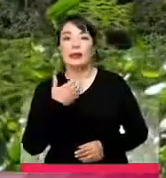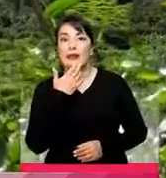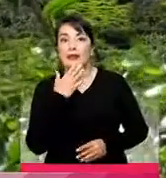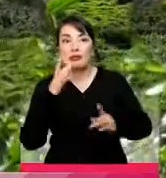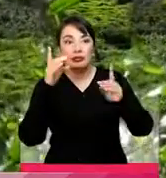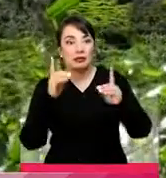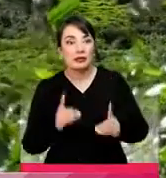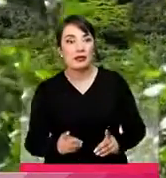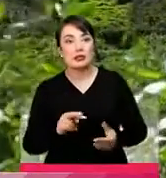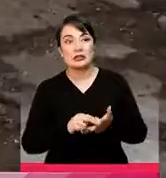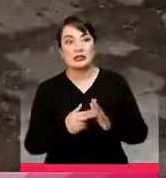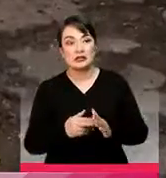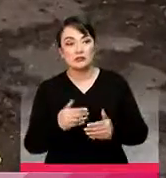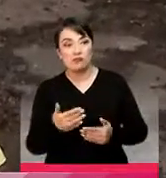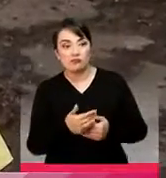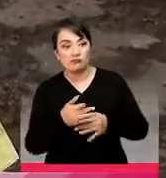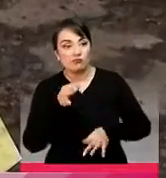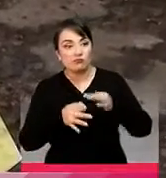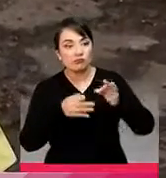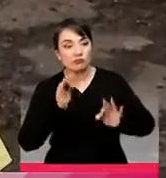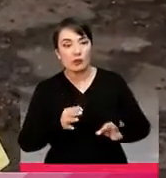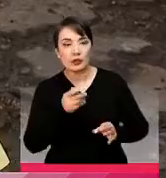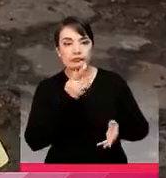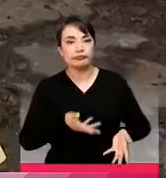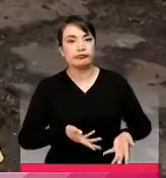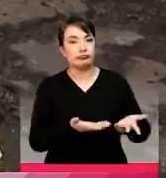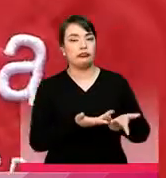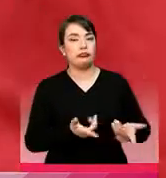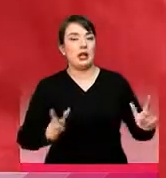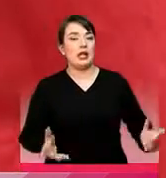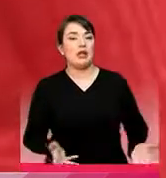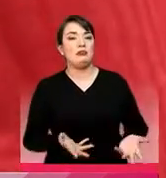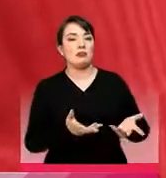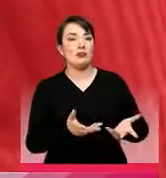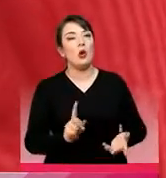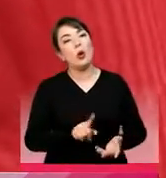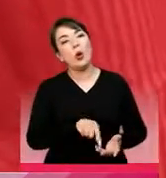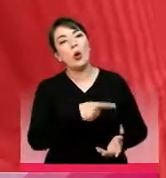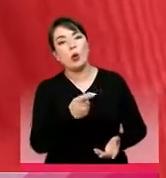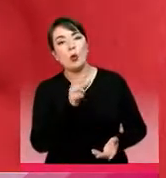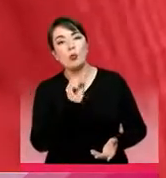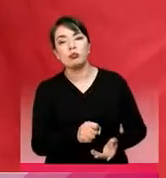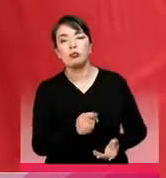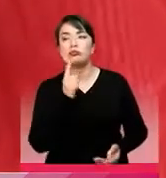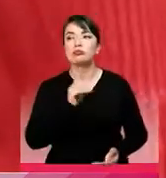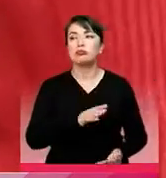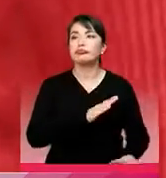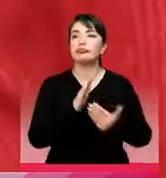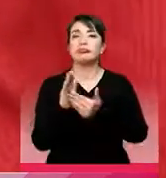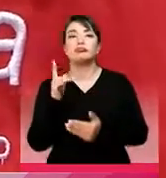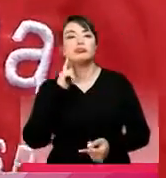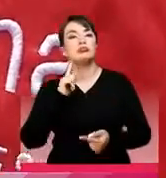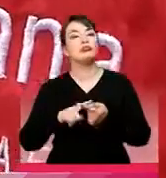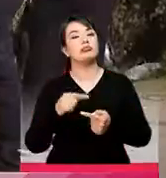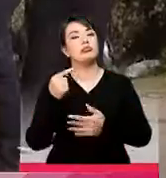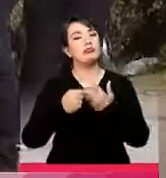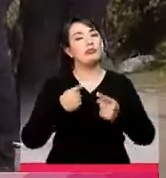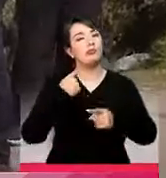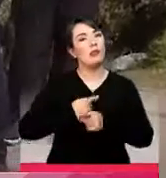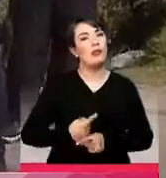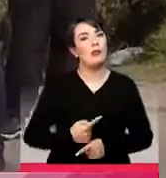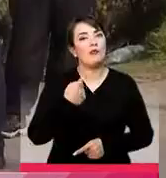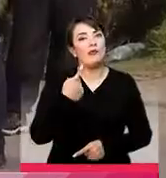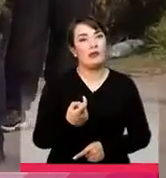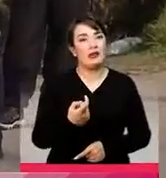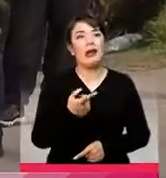cautelar dejaría en libertad al agua es para imponer una sanción al consorcio en virtud de unos incumplimientos que